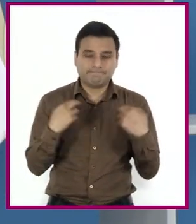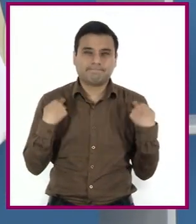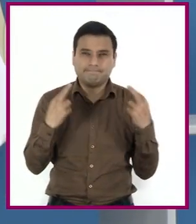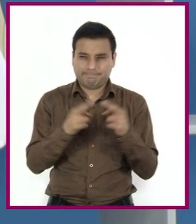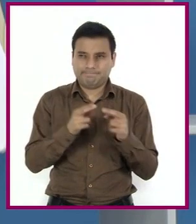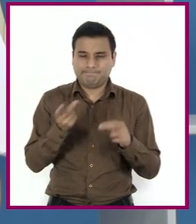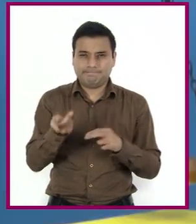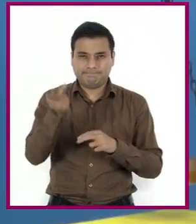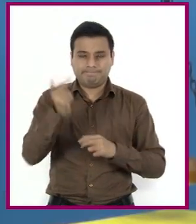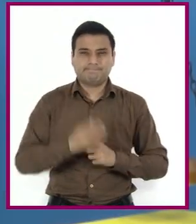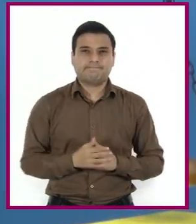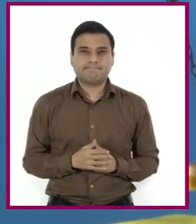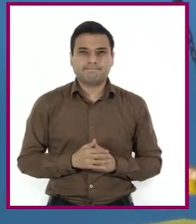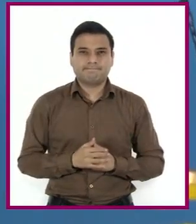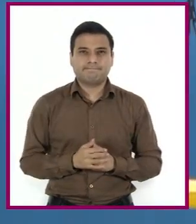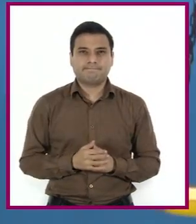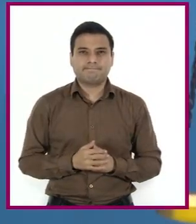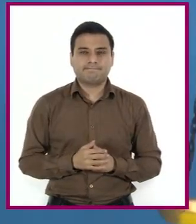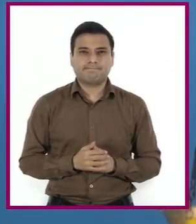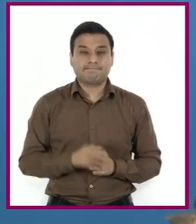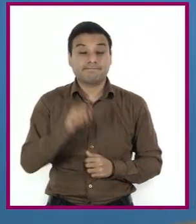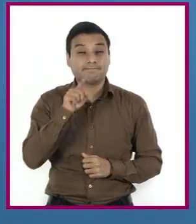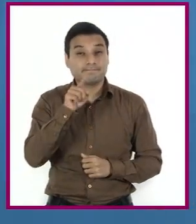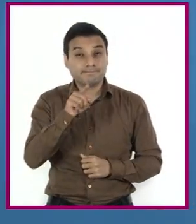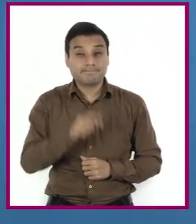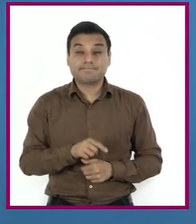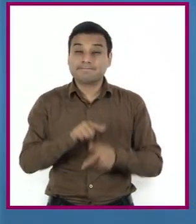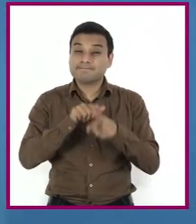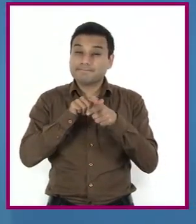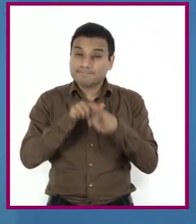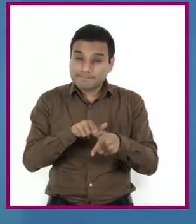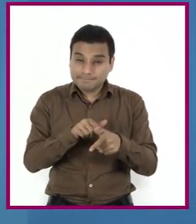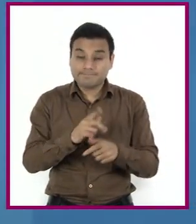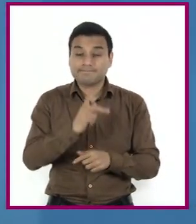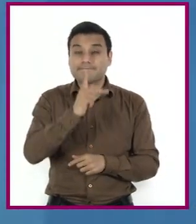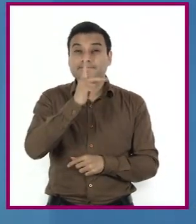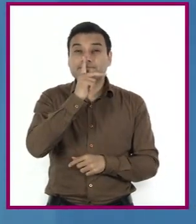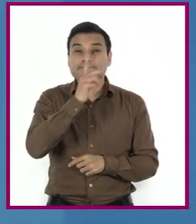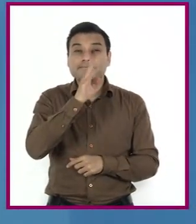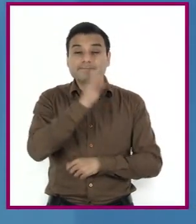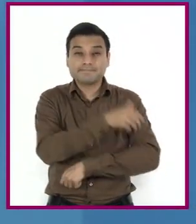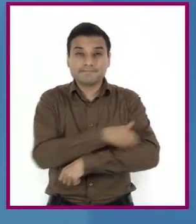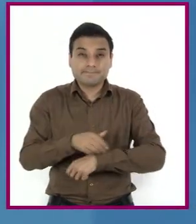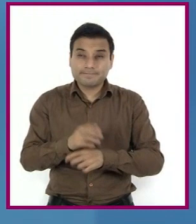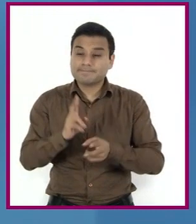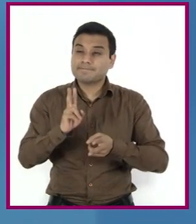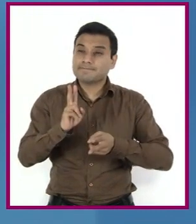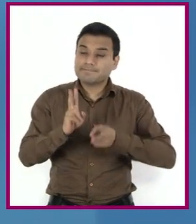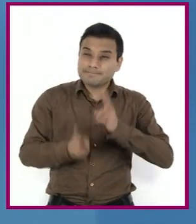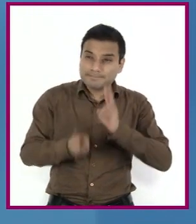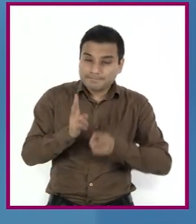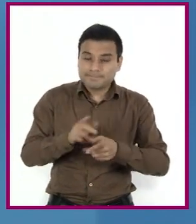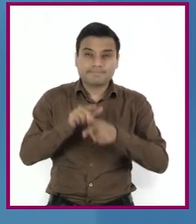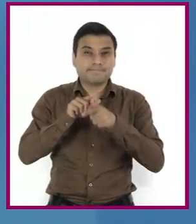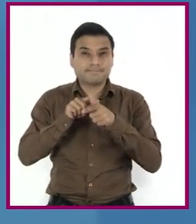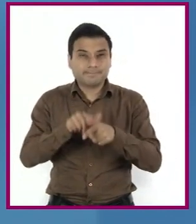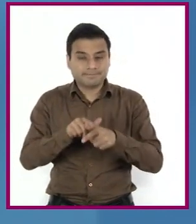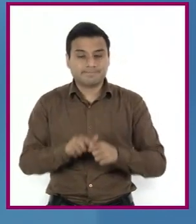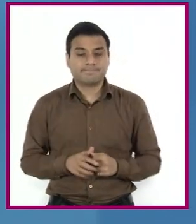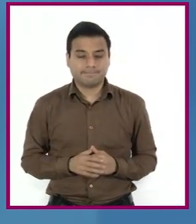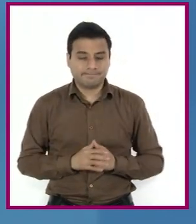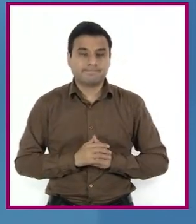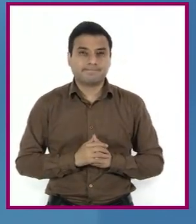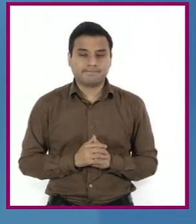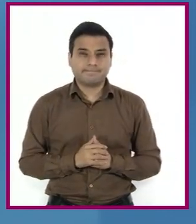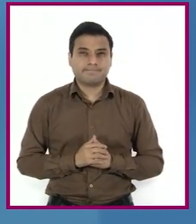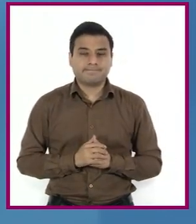de la asignatura. Continúen reforzando el diálogo con sus familiares, compañeras, compañeros de clase y